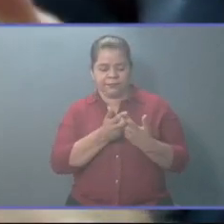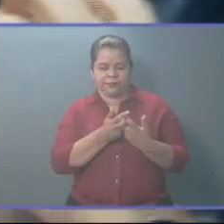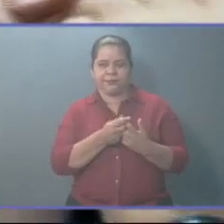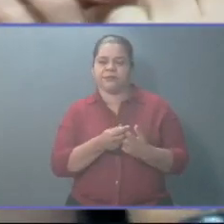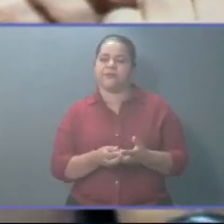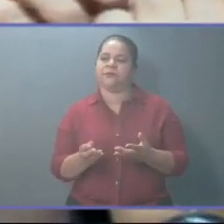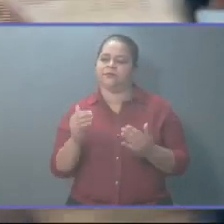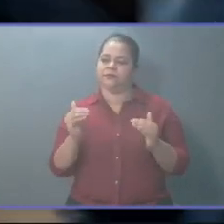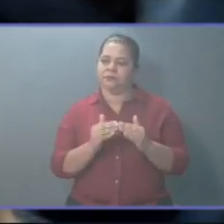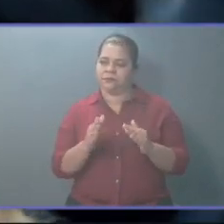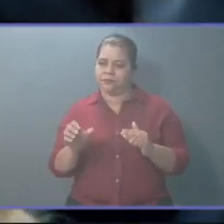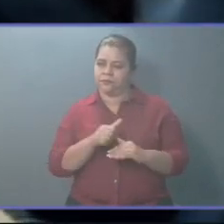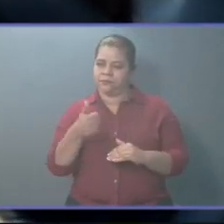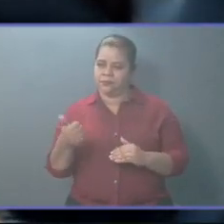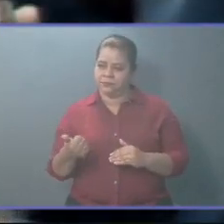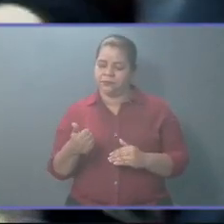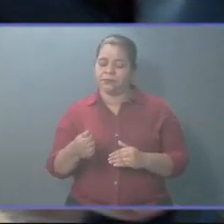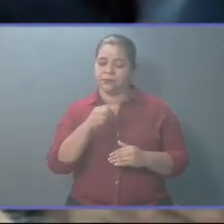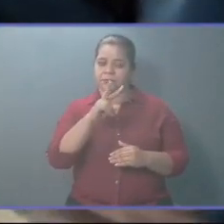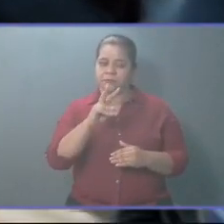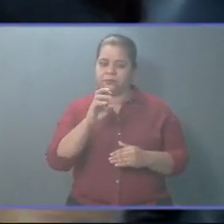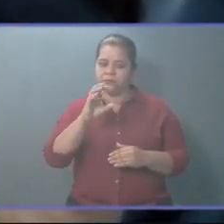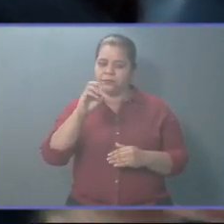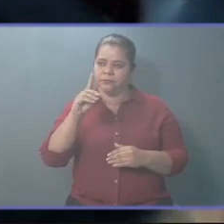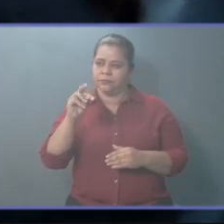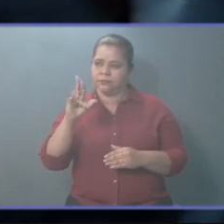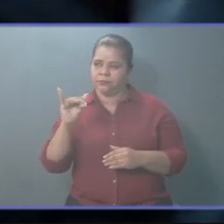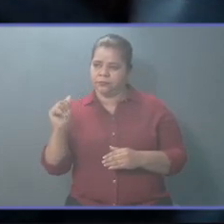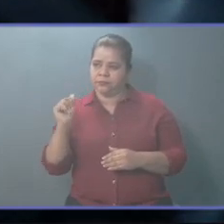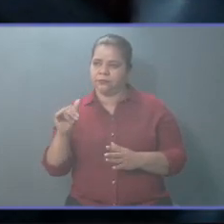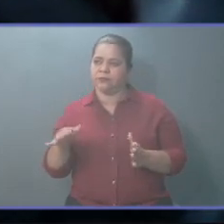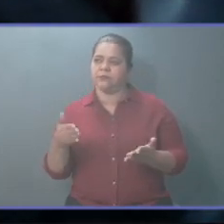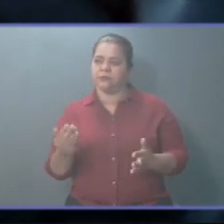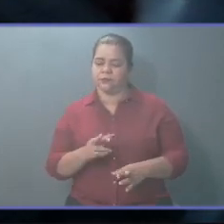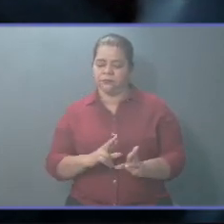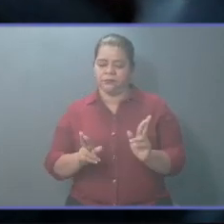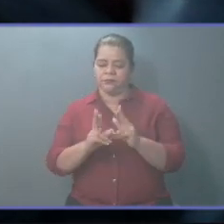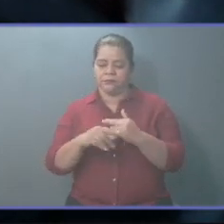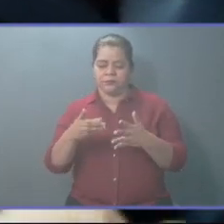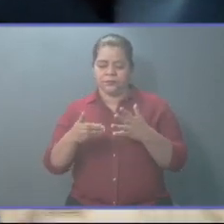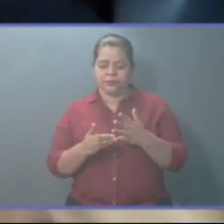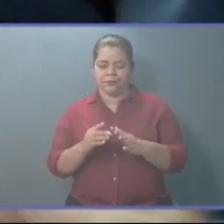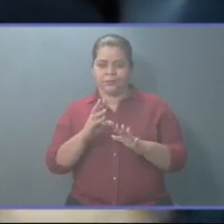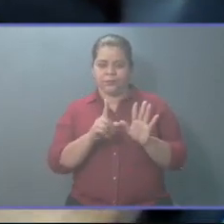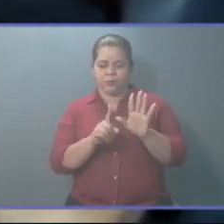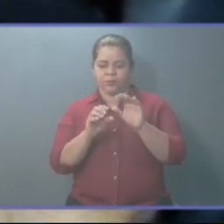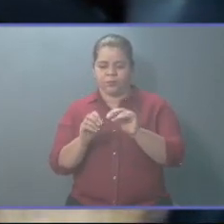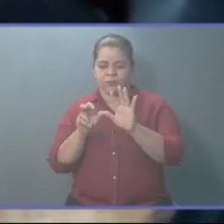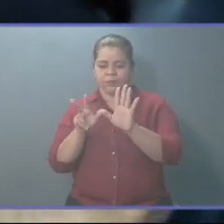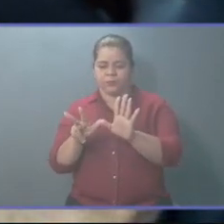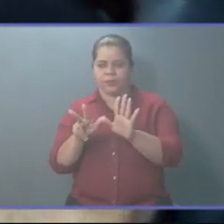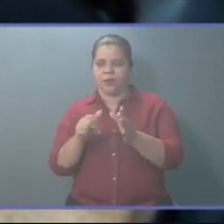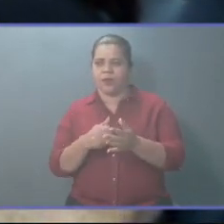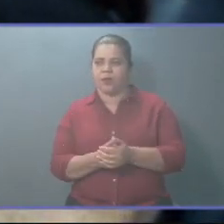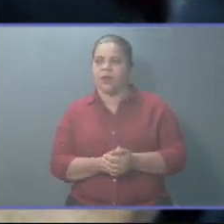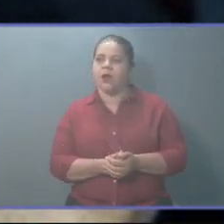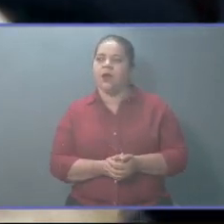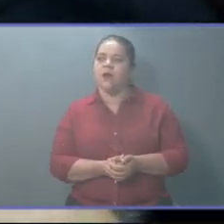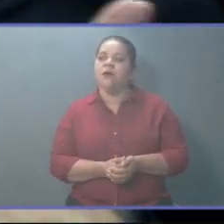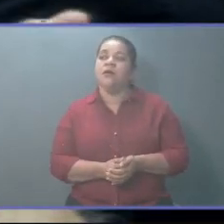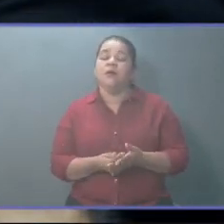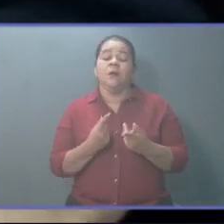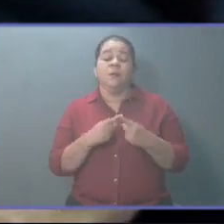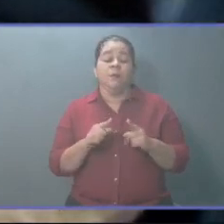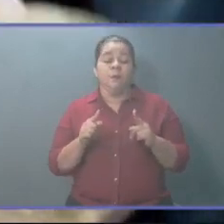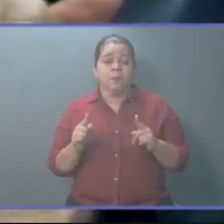tenemos otro de veeduría para que es una reforma al decreto 608. En el